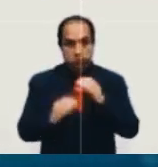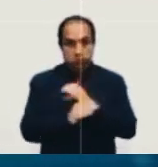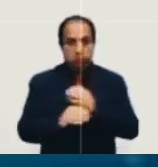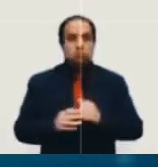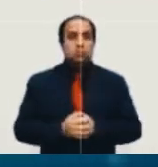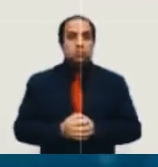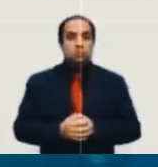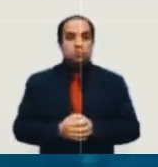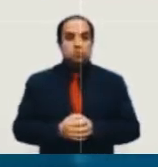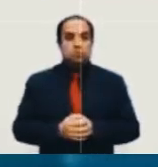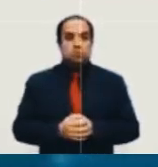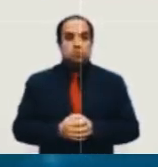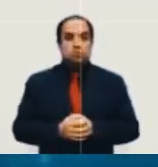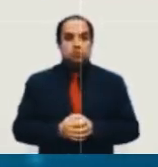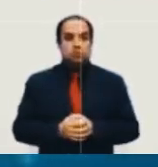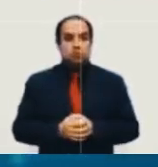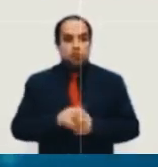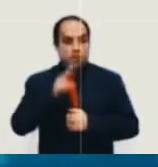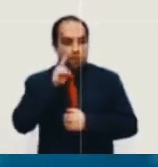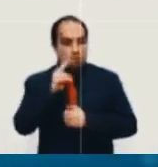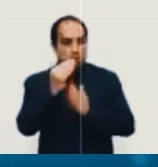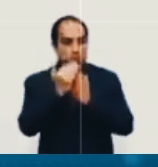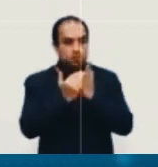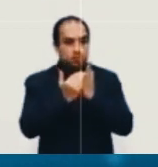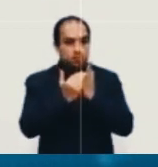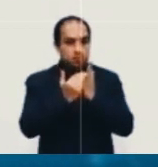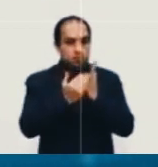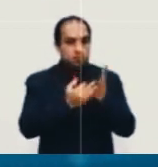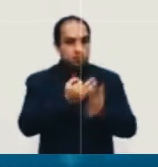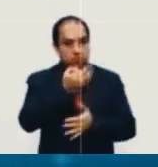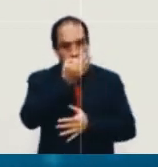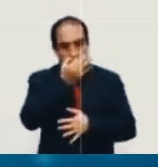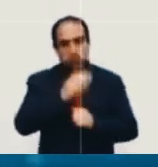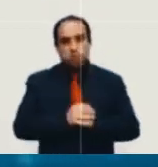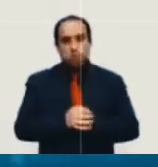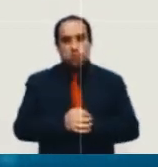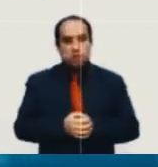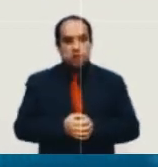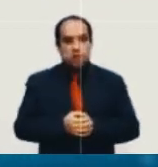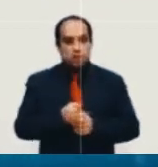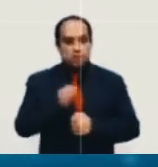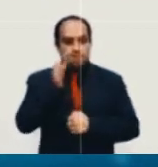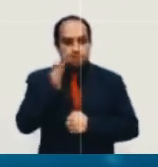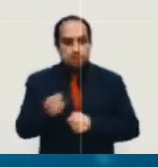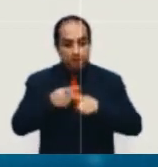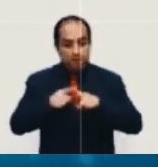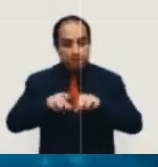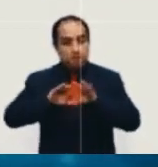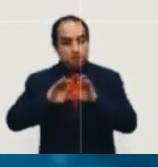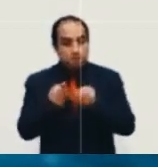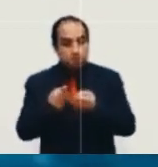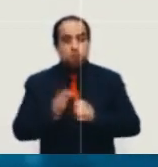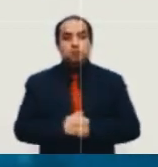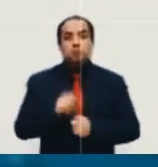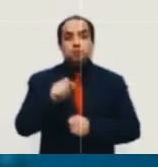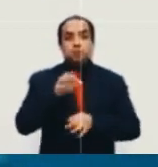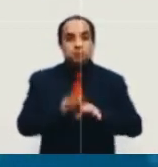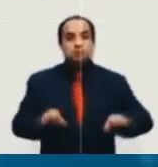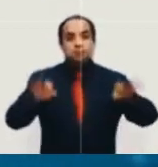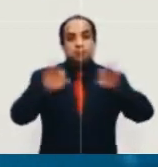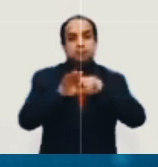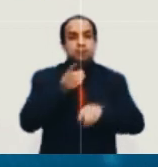Que lo que estamos viendo de la reducción reciente pues se confirma por distintos medios y además, importante